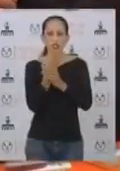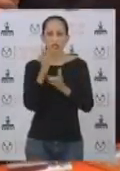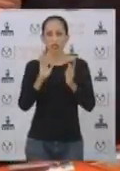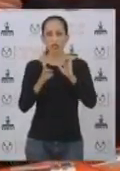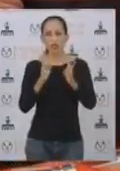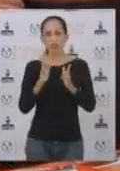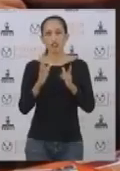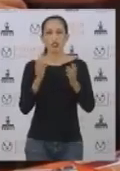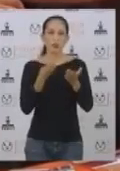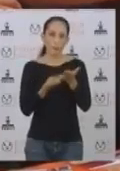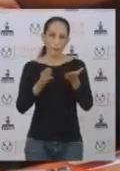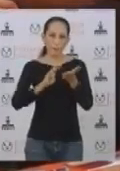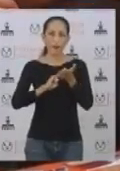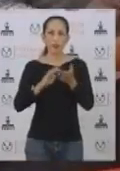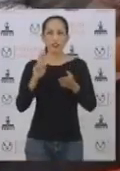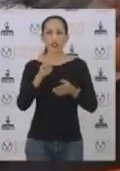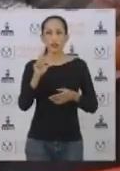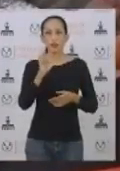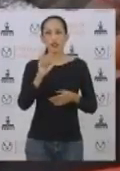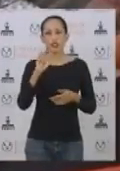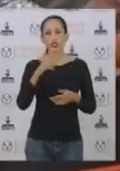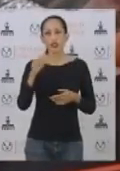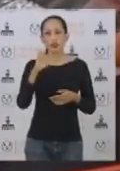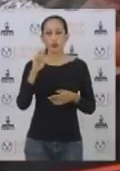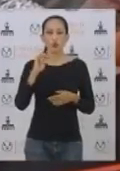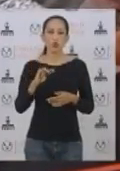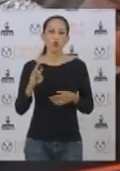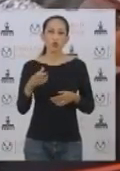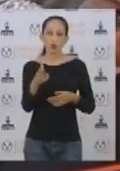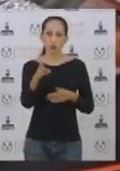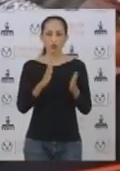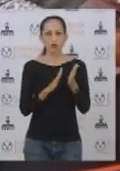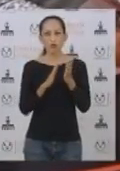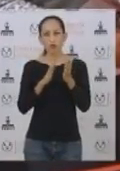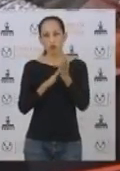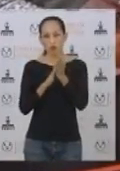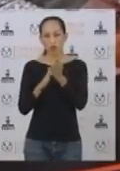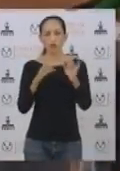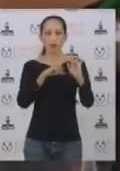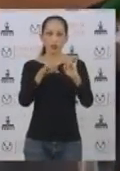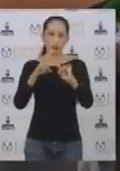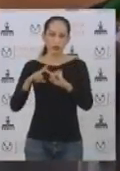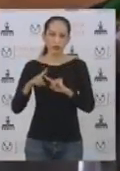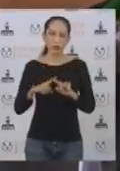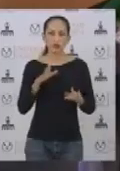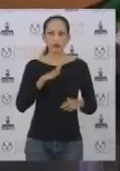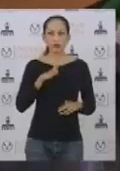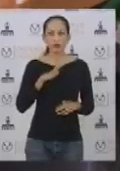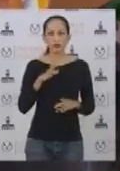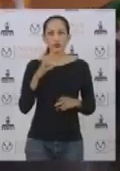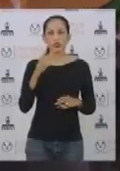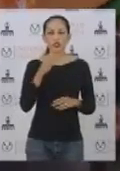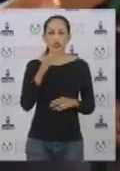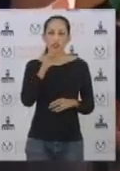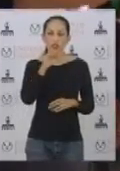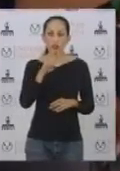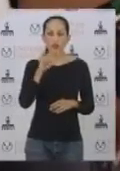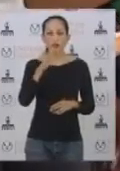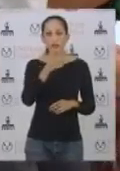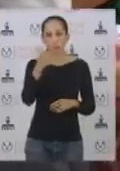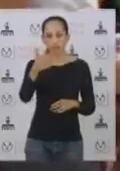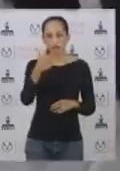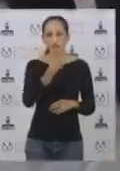Nuevo Laredo, Mante, Valle Hermoso y Río Bravo, además de sus unidades académicas de educación permanente UNAEP en 7 municipios